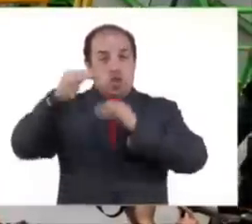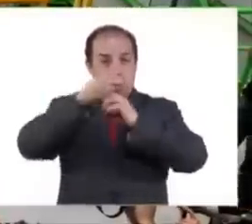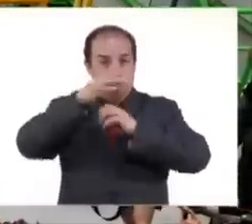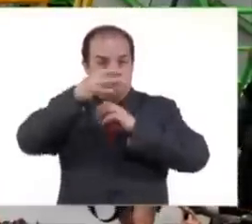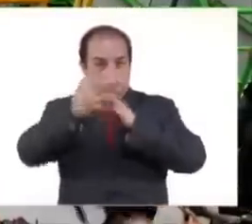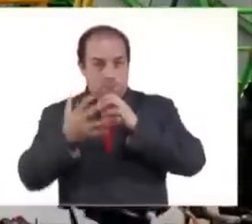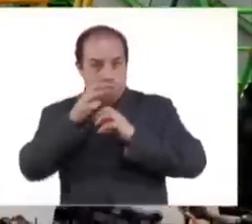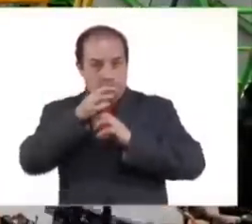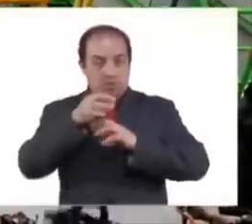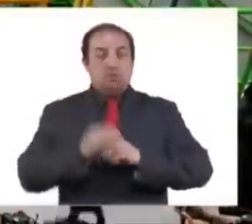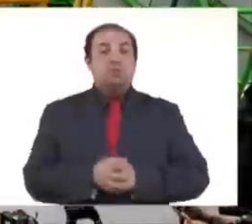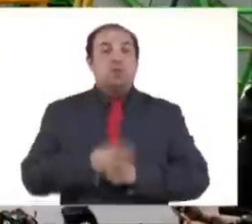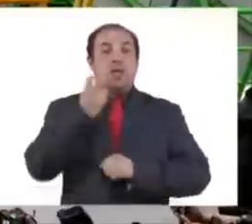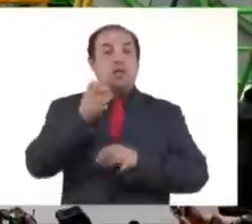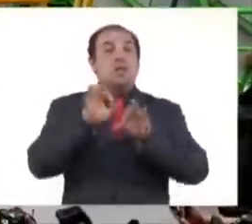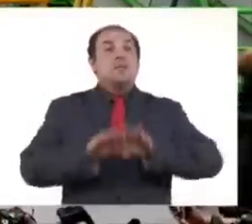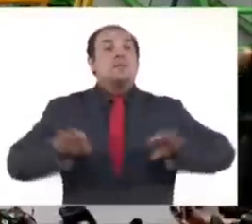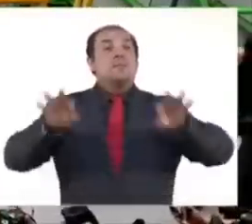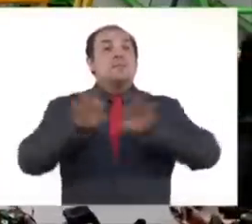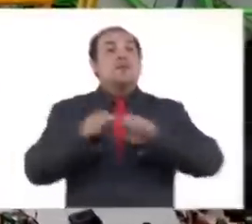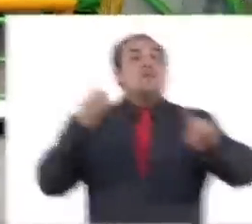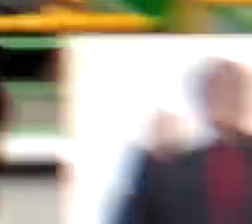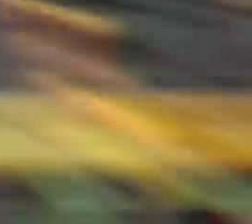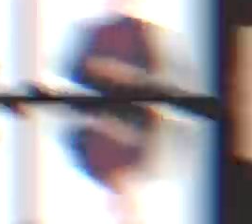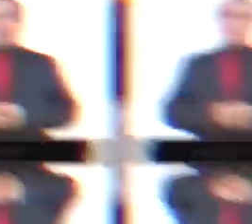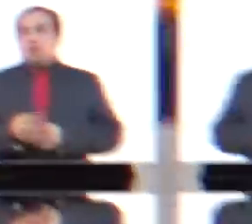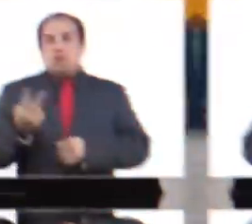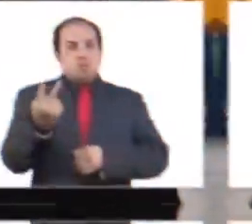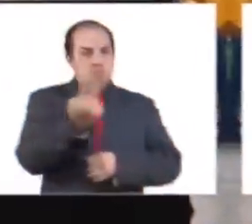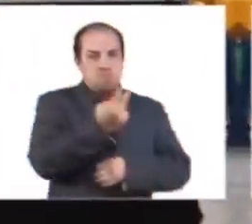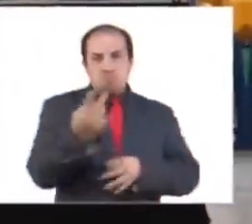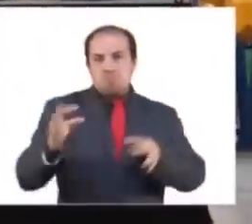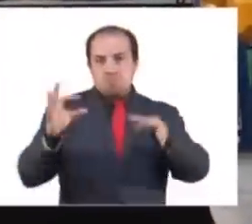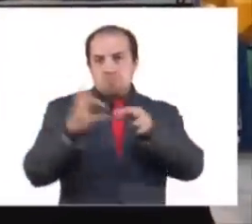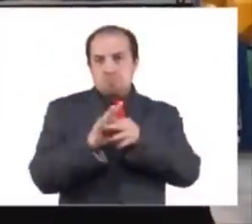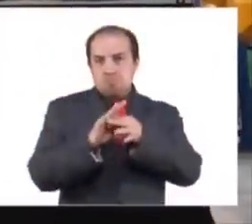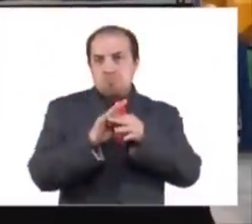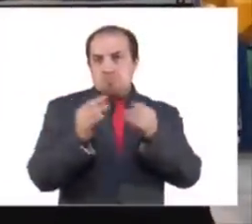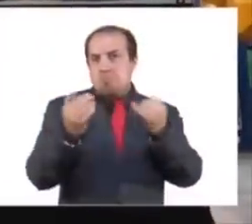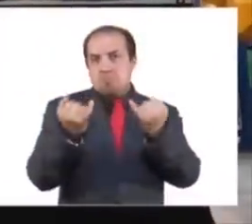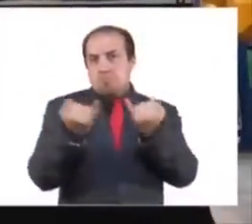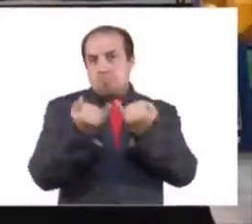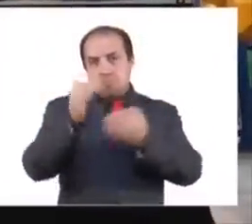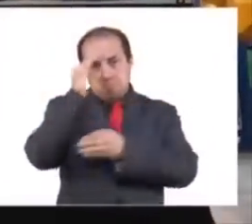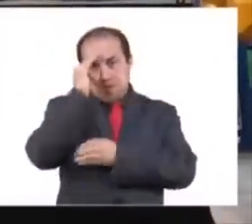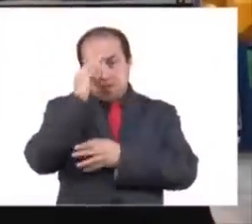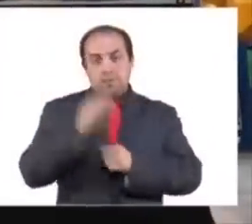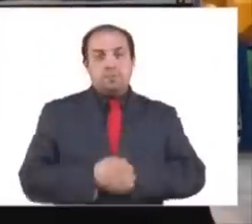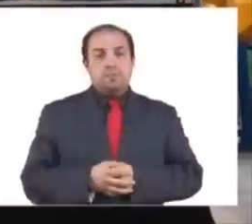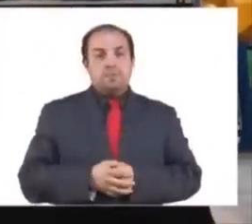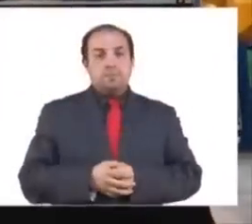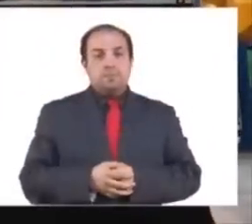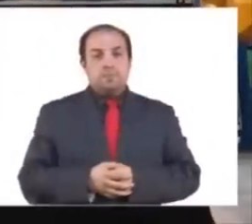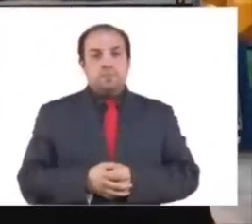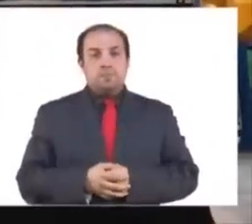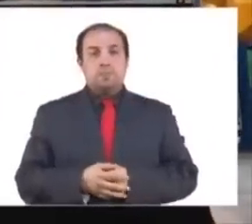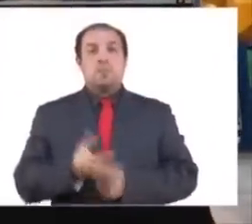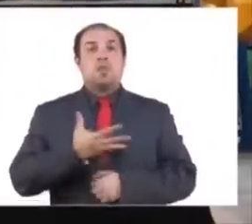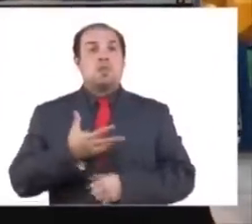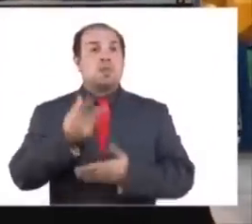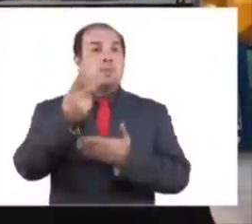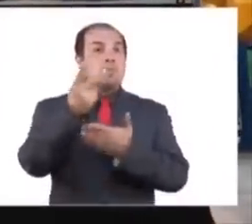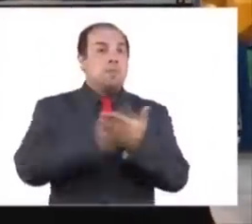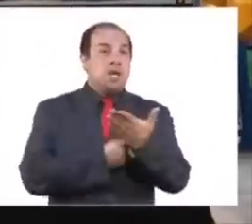es hoy en día lo más importante para el cambio climático. Y la agenda de esta transición